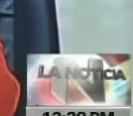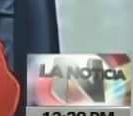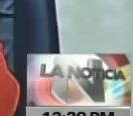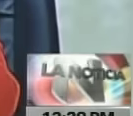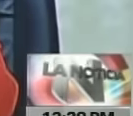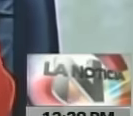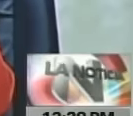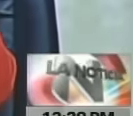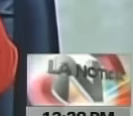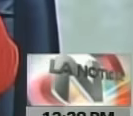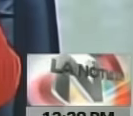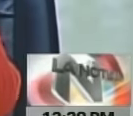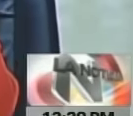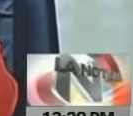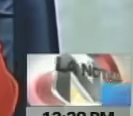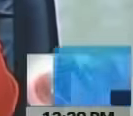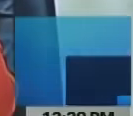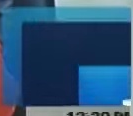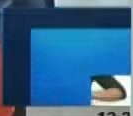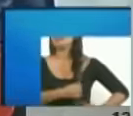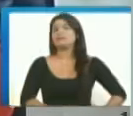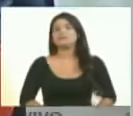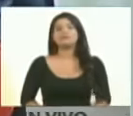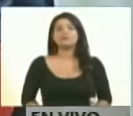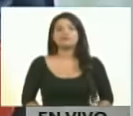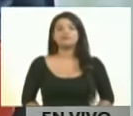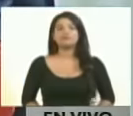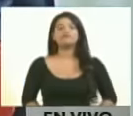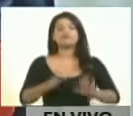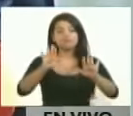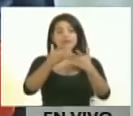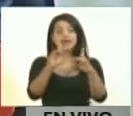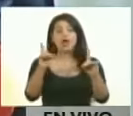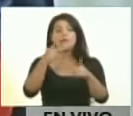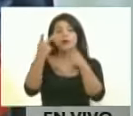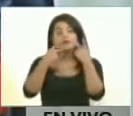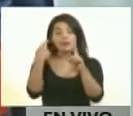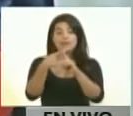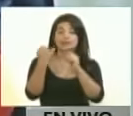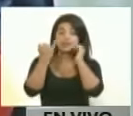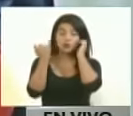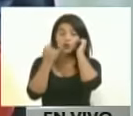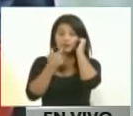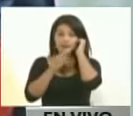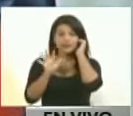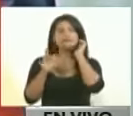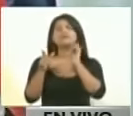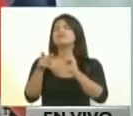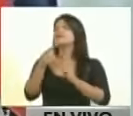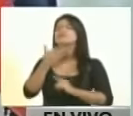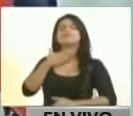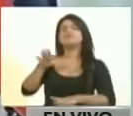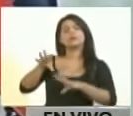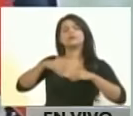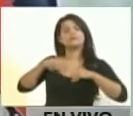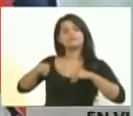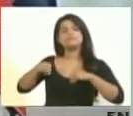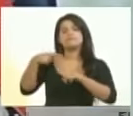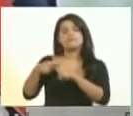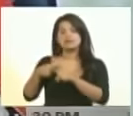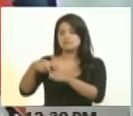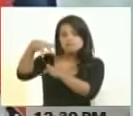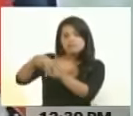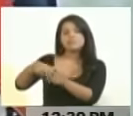alianza que por su intolerancia política e ideológica pretende desconocer y vulnera toda